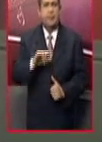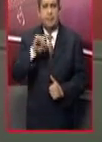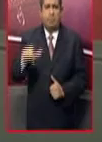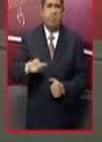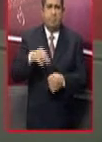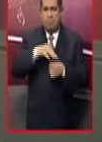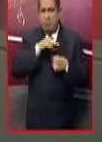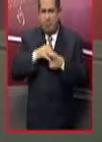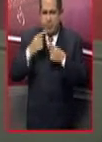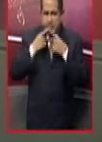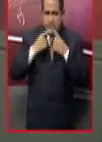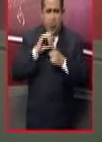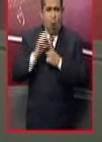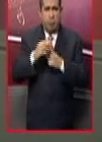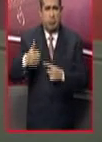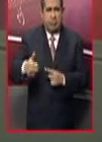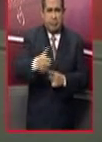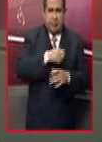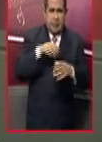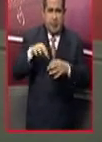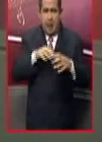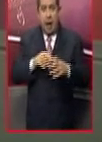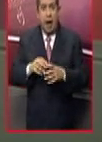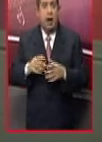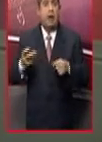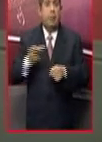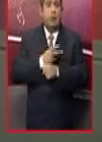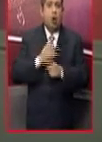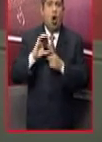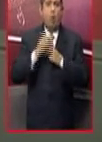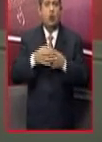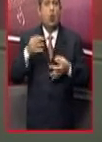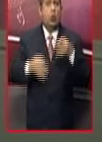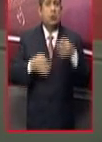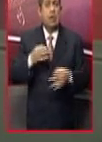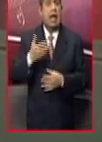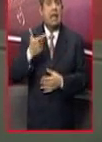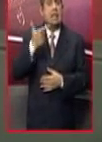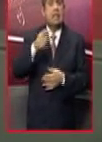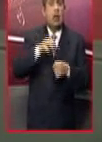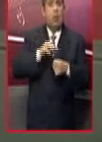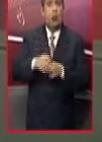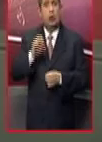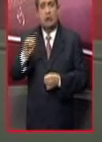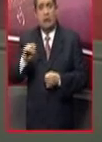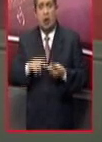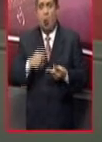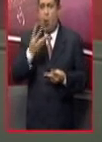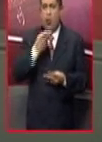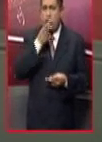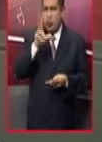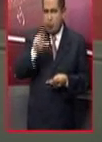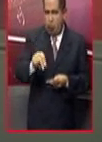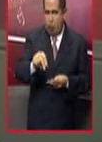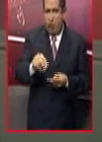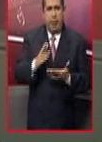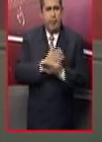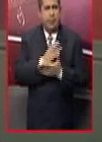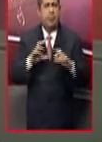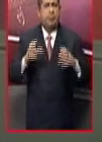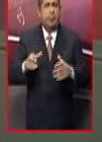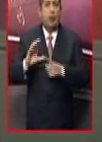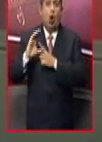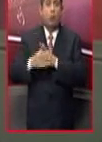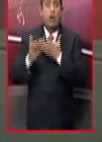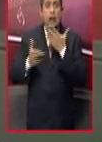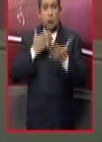cabo la votación por cada comisión legislativa. En este sentido, en la de Justicia hubo 7 votos a favor del dictamen y 4 en contra. Por su parte, la votación de la